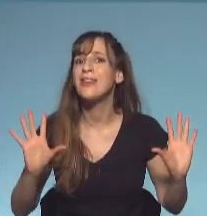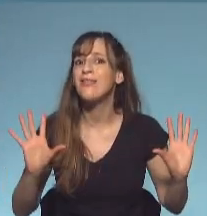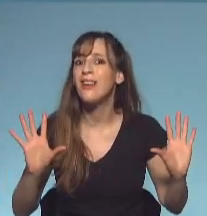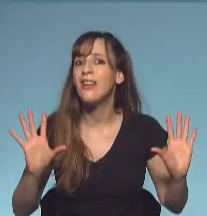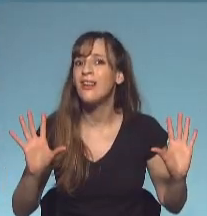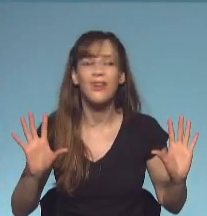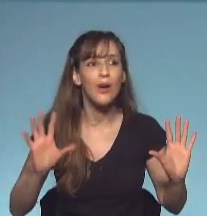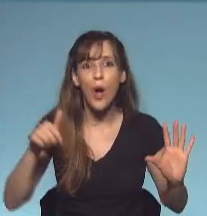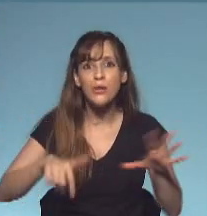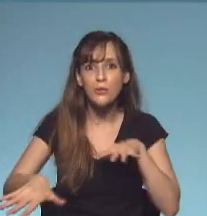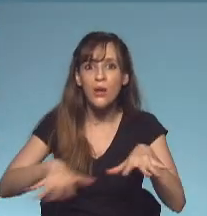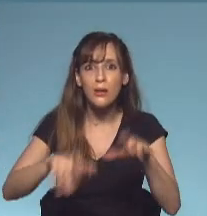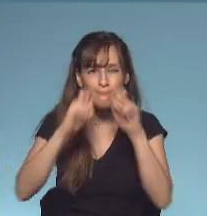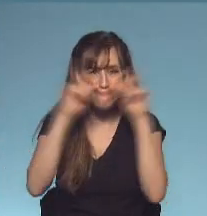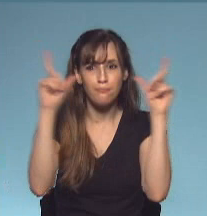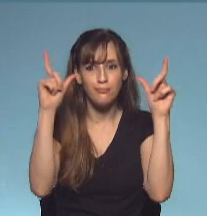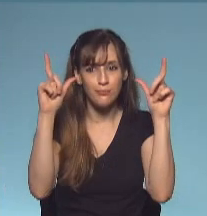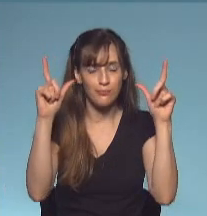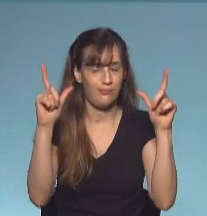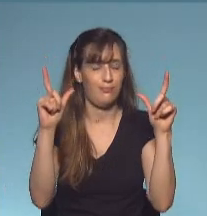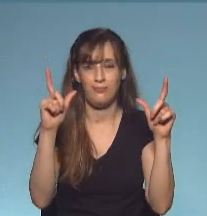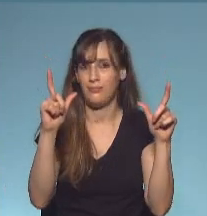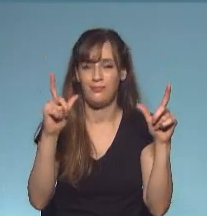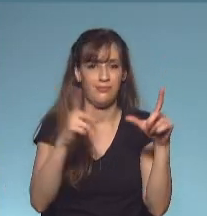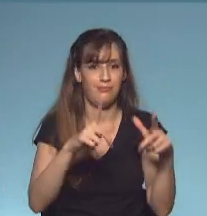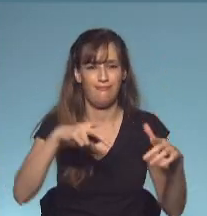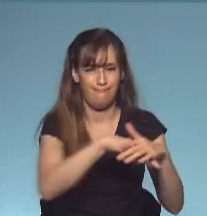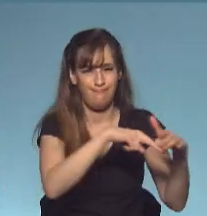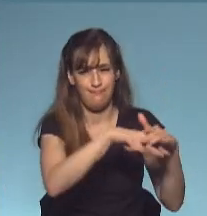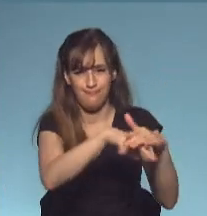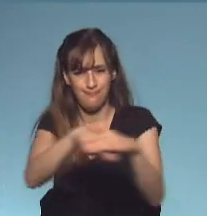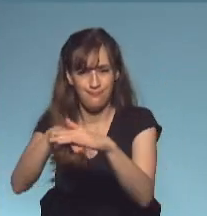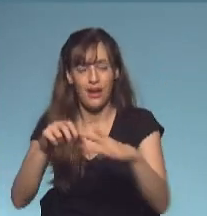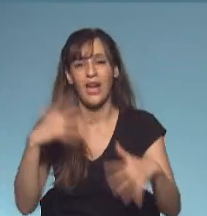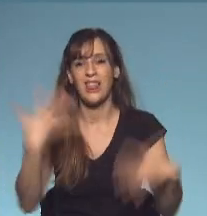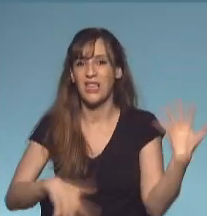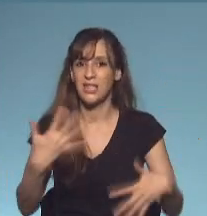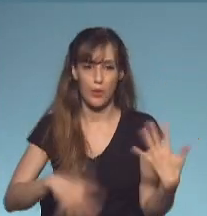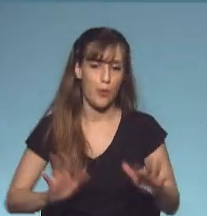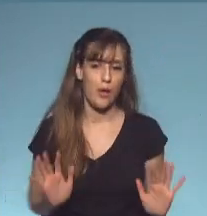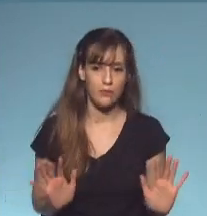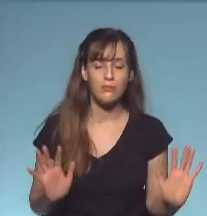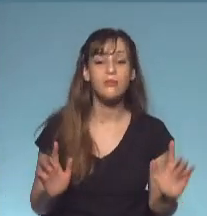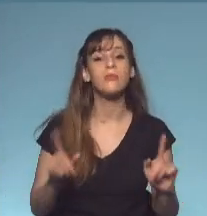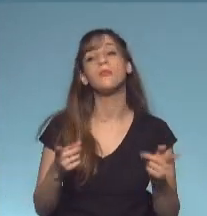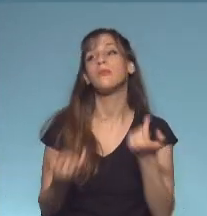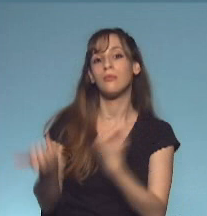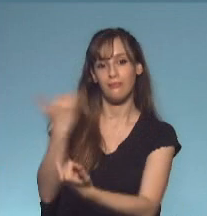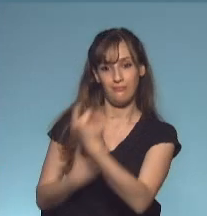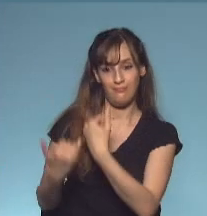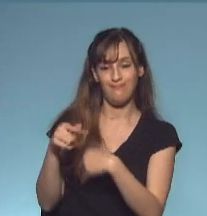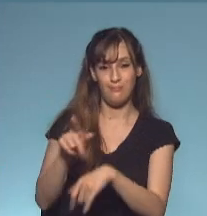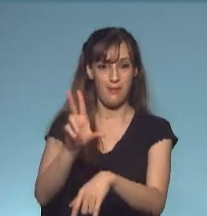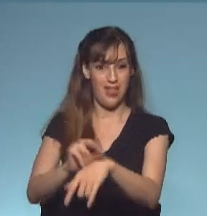con el crecimiento en el sistema de salud del uso y la necesidad de terapias intensivas. Me contaban que solo el día